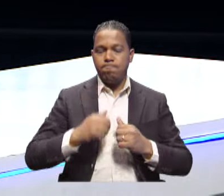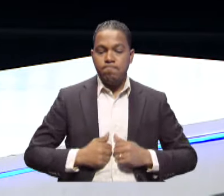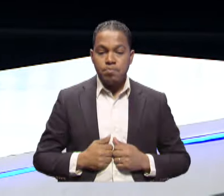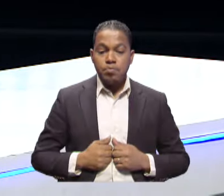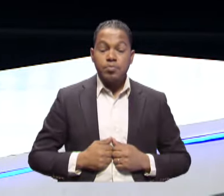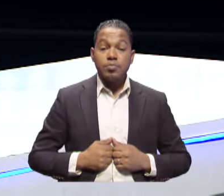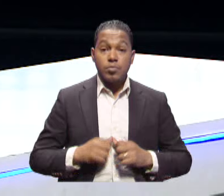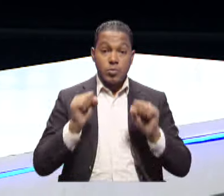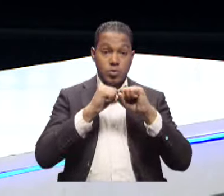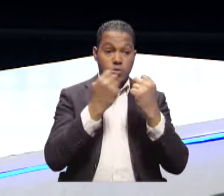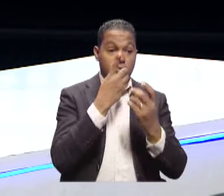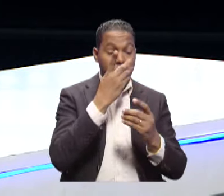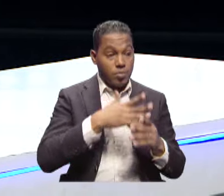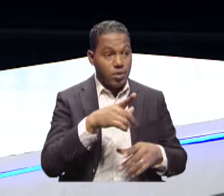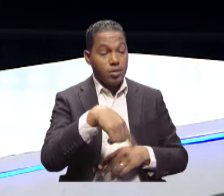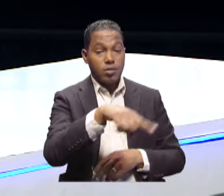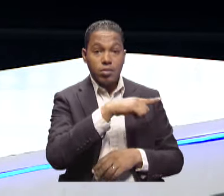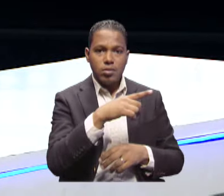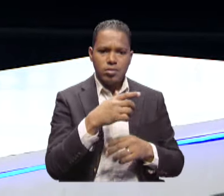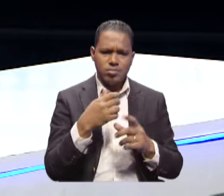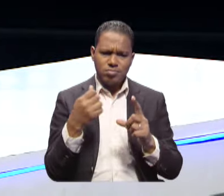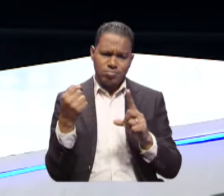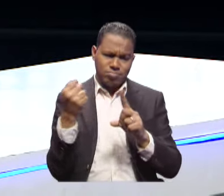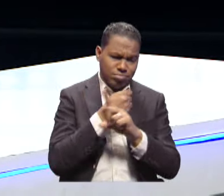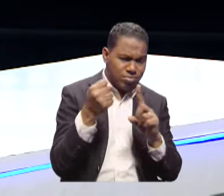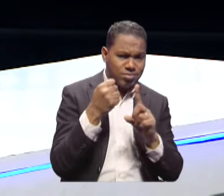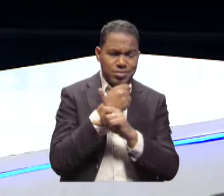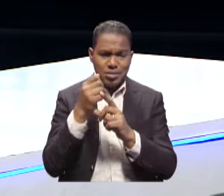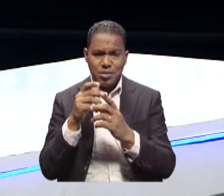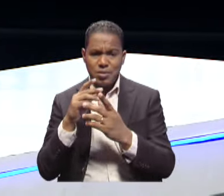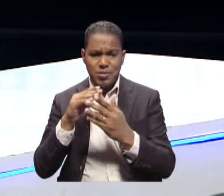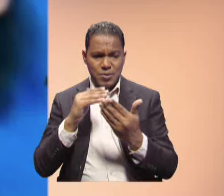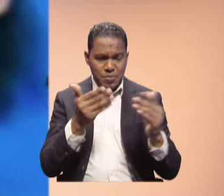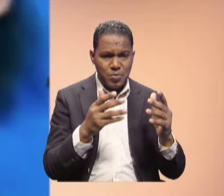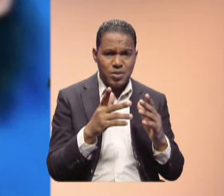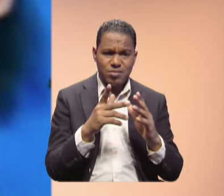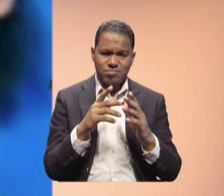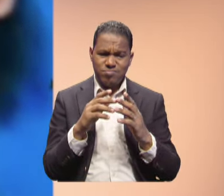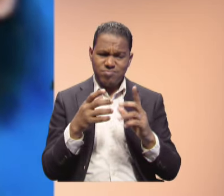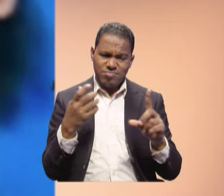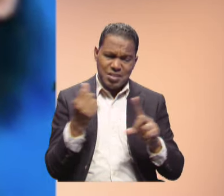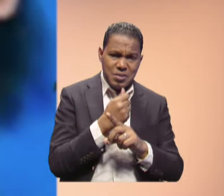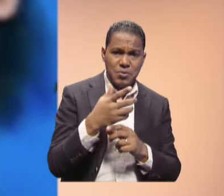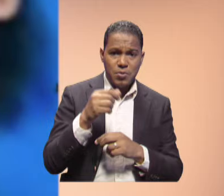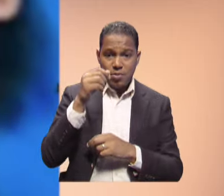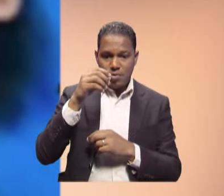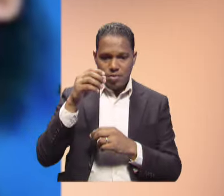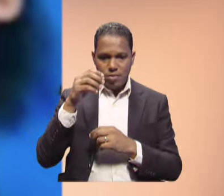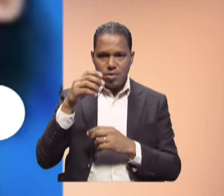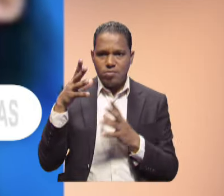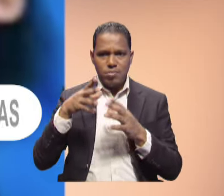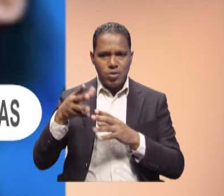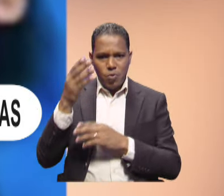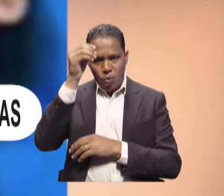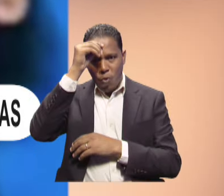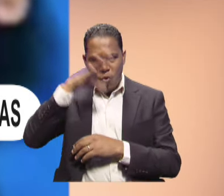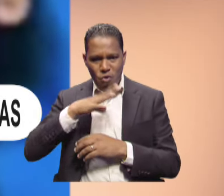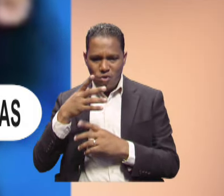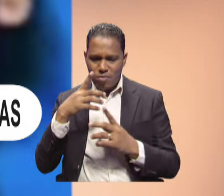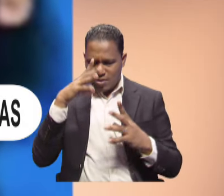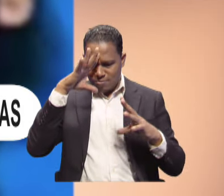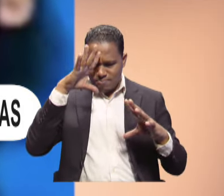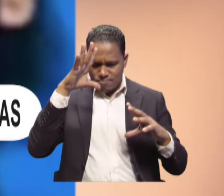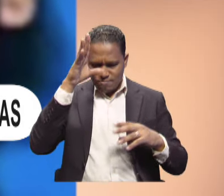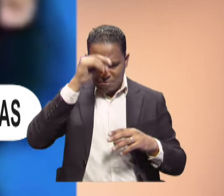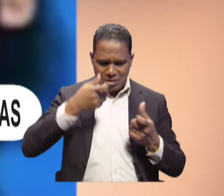la sociedad dominicana continúa siendo golpeada con las muertes violentas de mujeres de manos de hombres machistas el suceso más